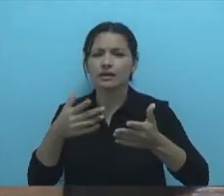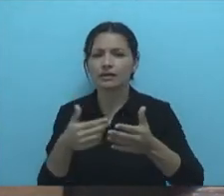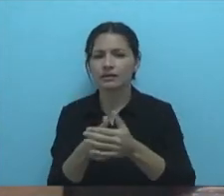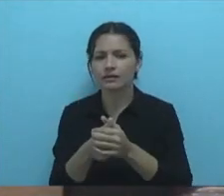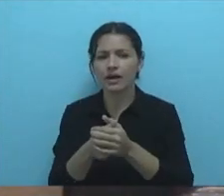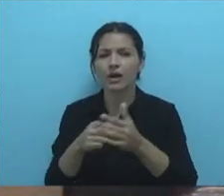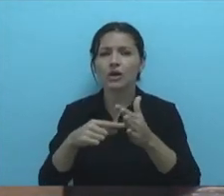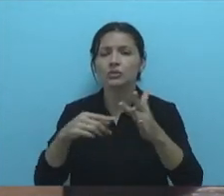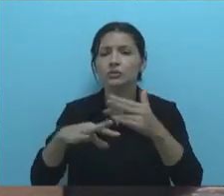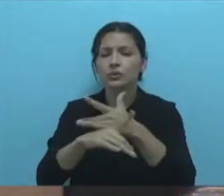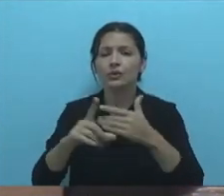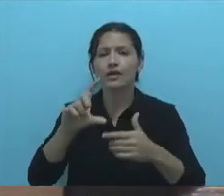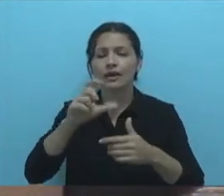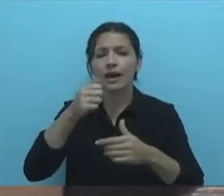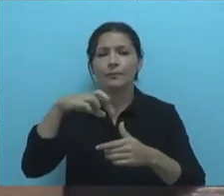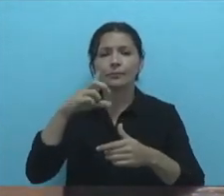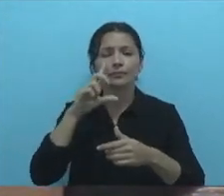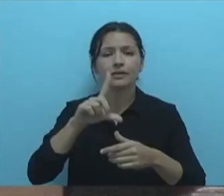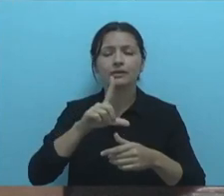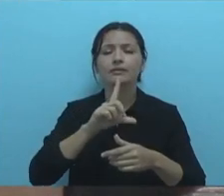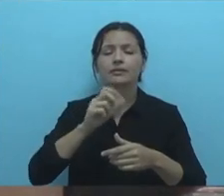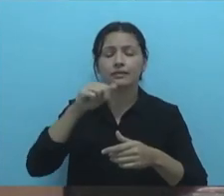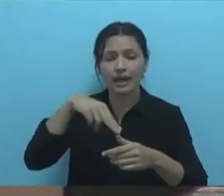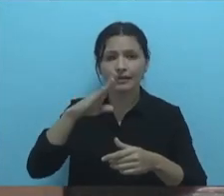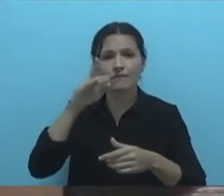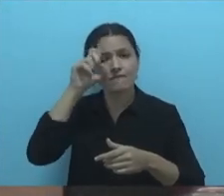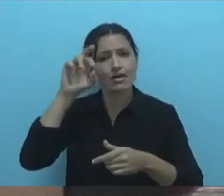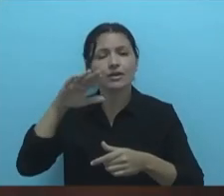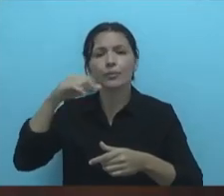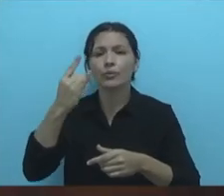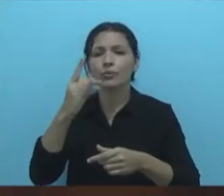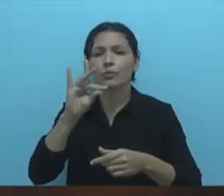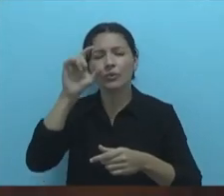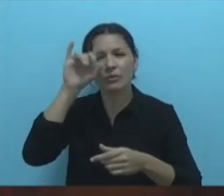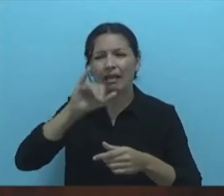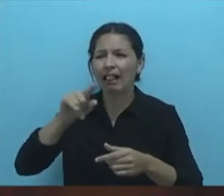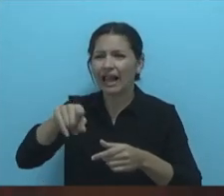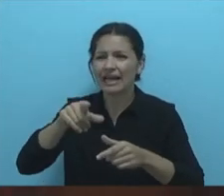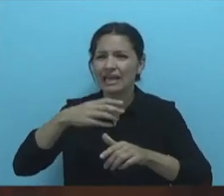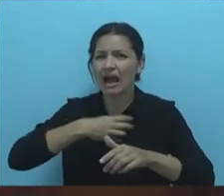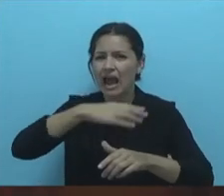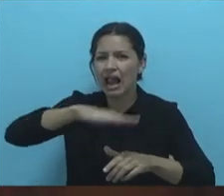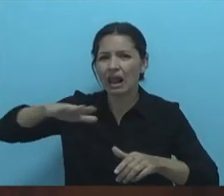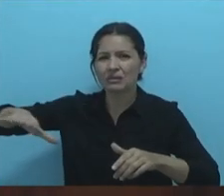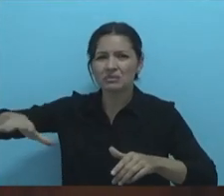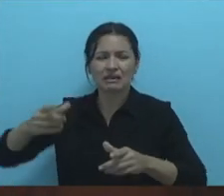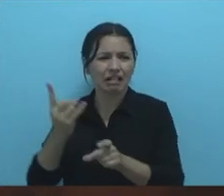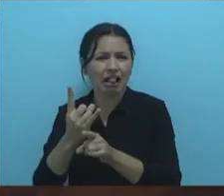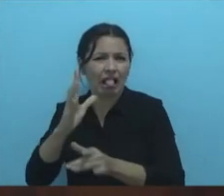capital Bermúdez del departamento San Lorenzo Muchas gracias gracias diputa da tienen la palabra diputada Claudia balagué